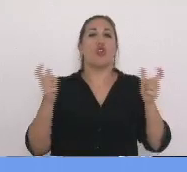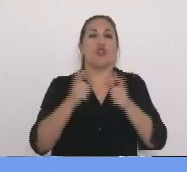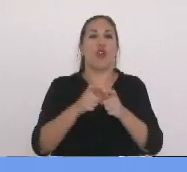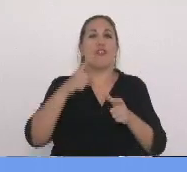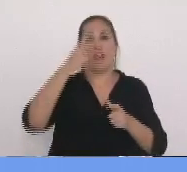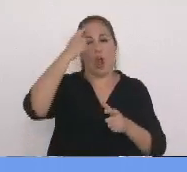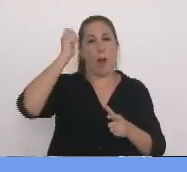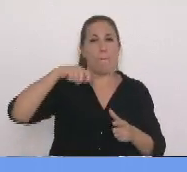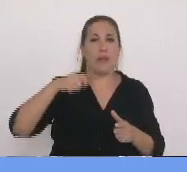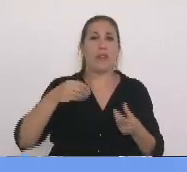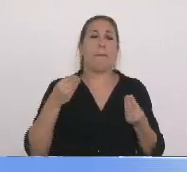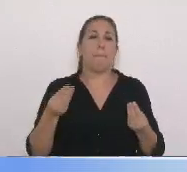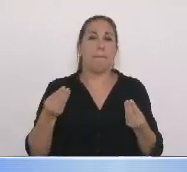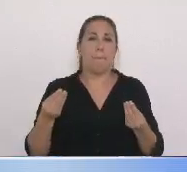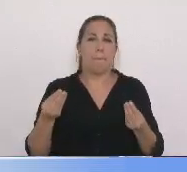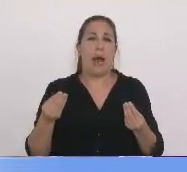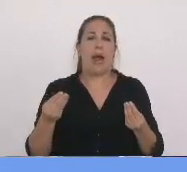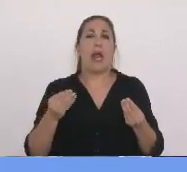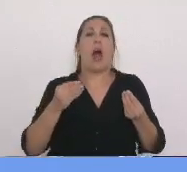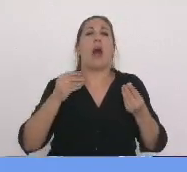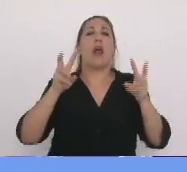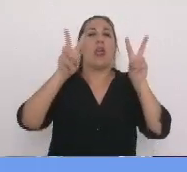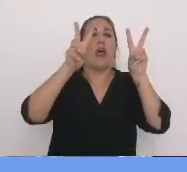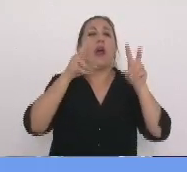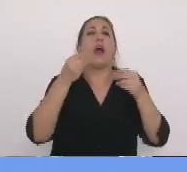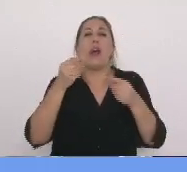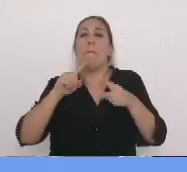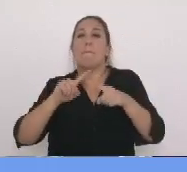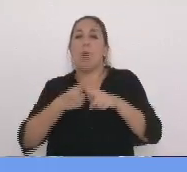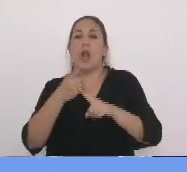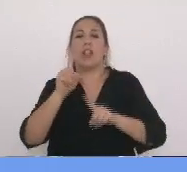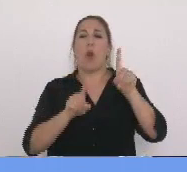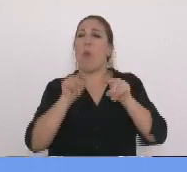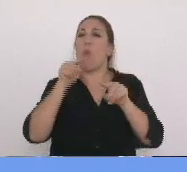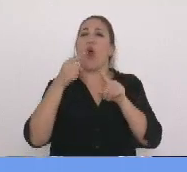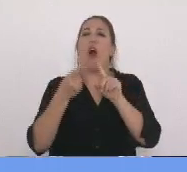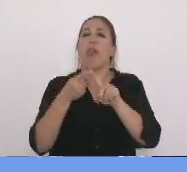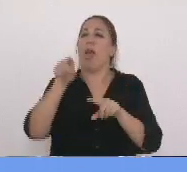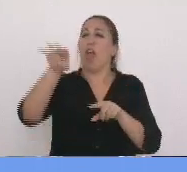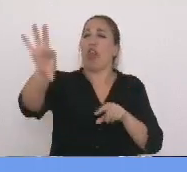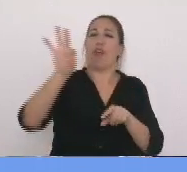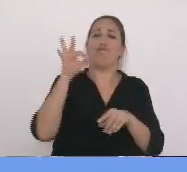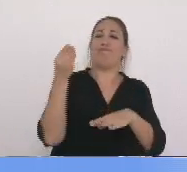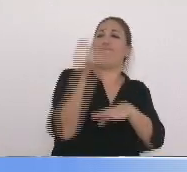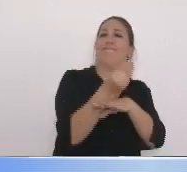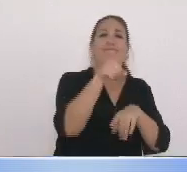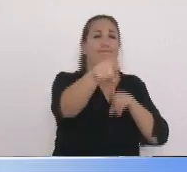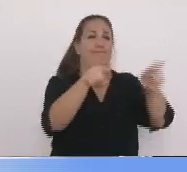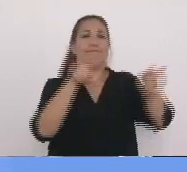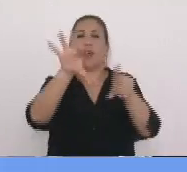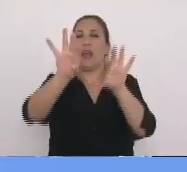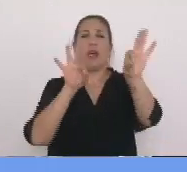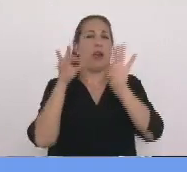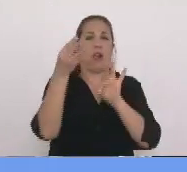para despolitizar los nombramientos y la destitución de los magistrados para despolitizar